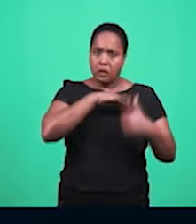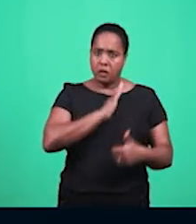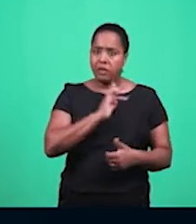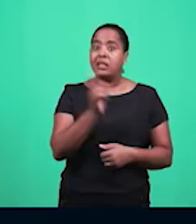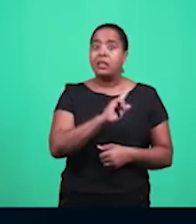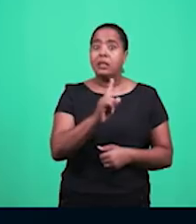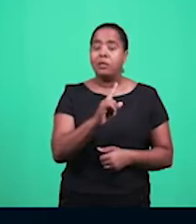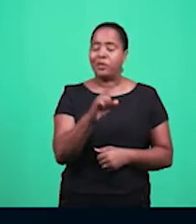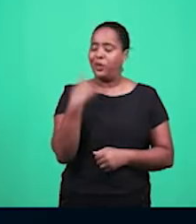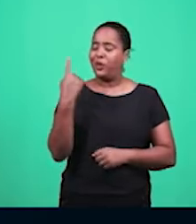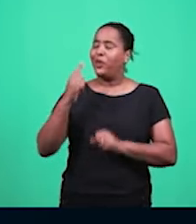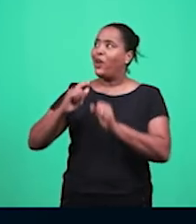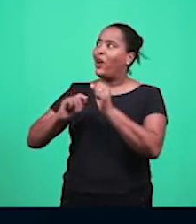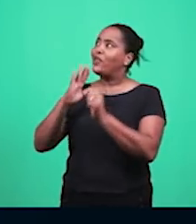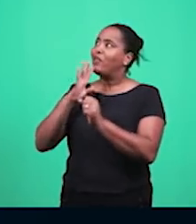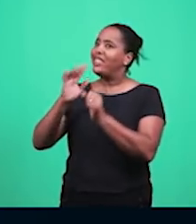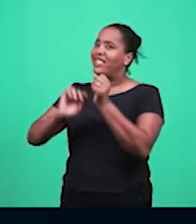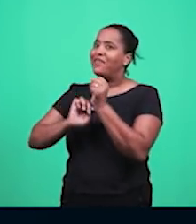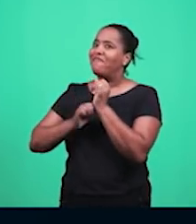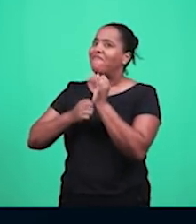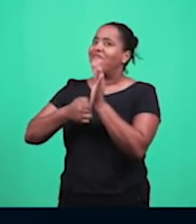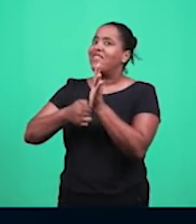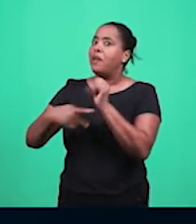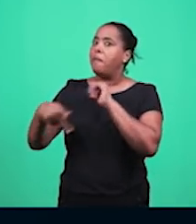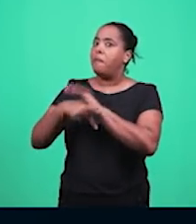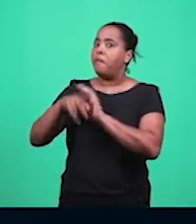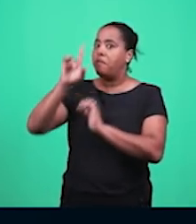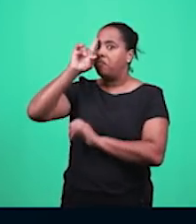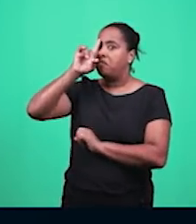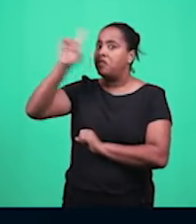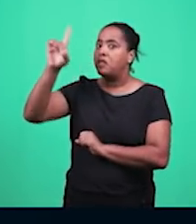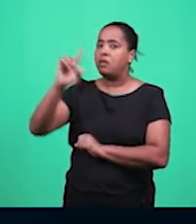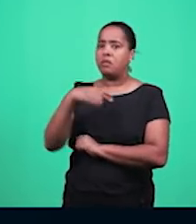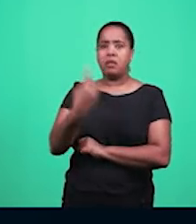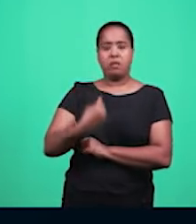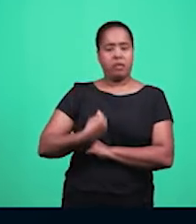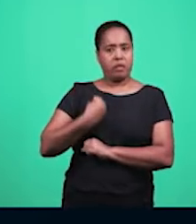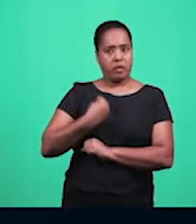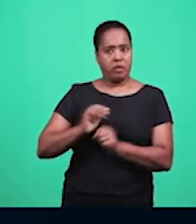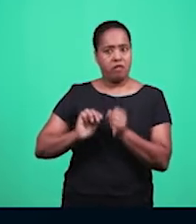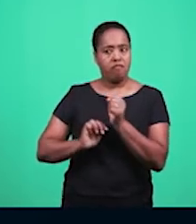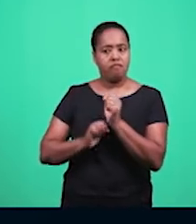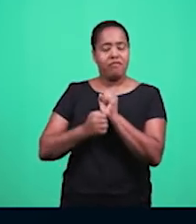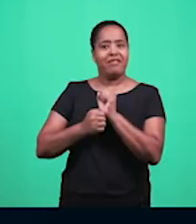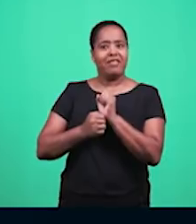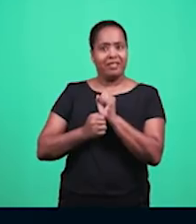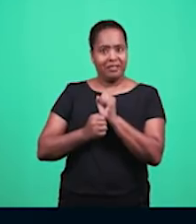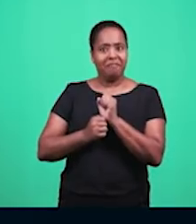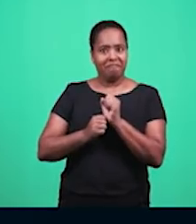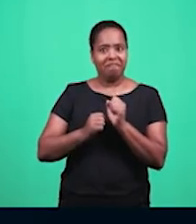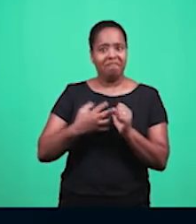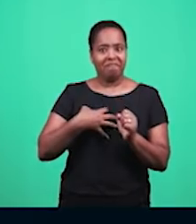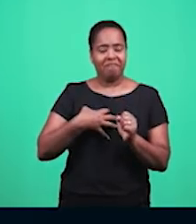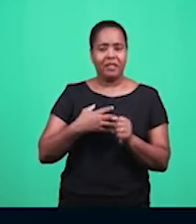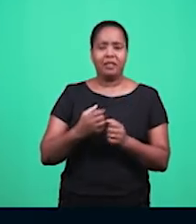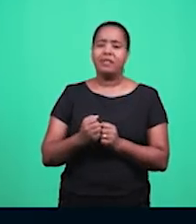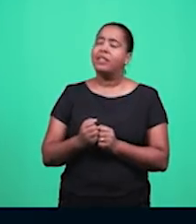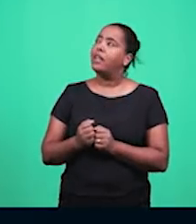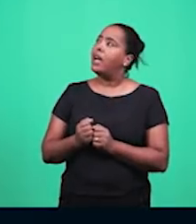misterio de dios en nuestras vidas pero todo esto el señor nos hizo conocer las riquezas de su